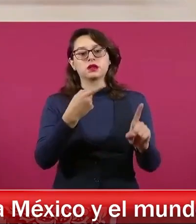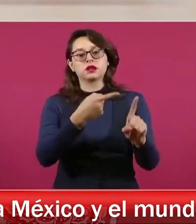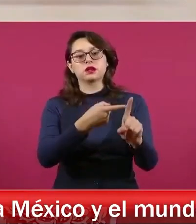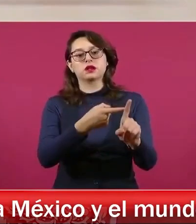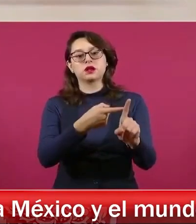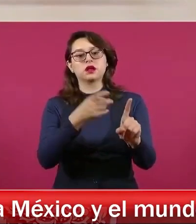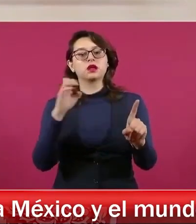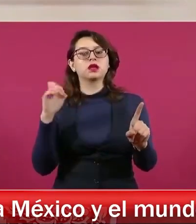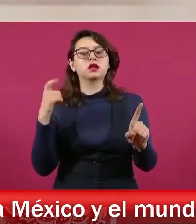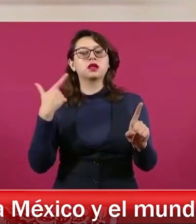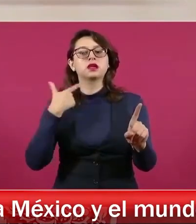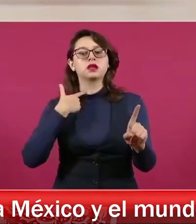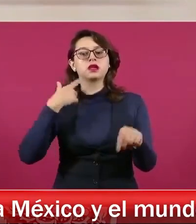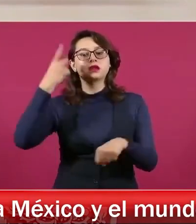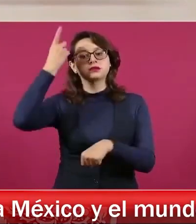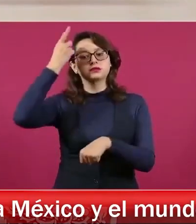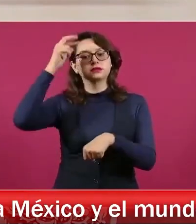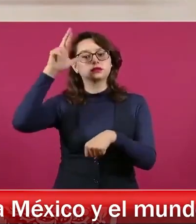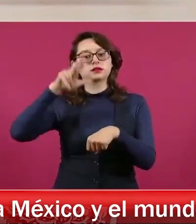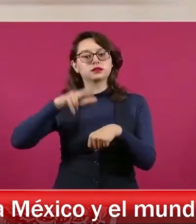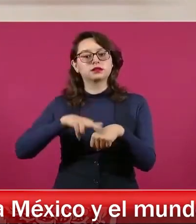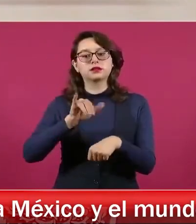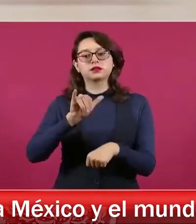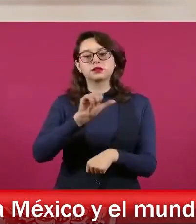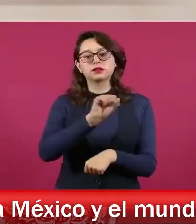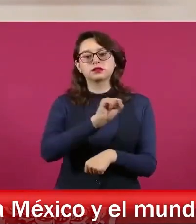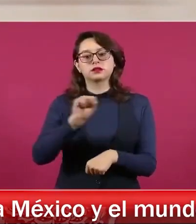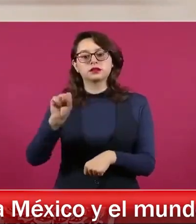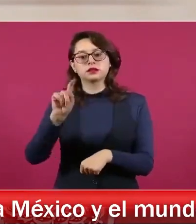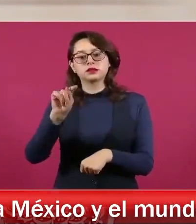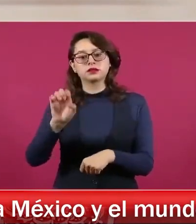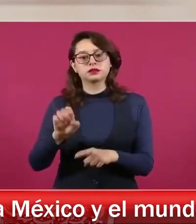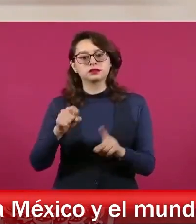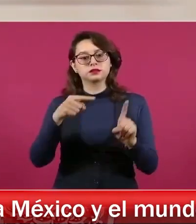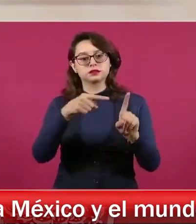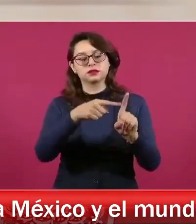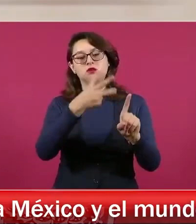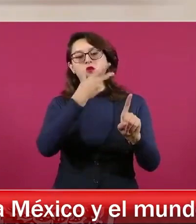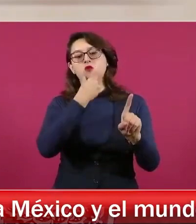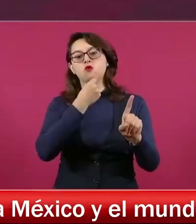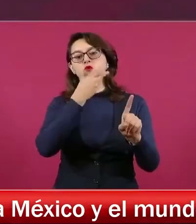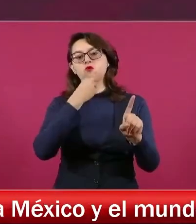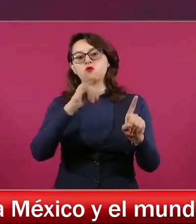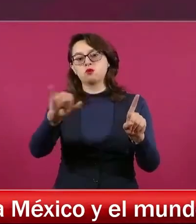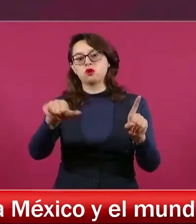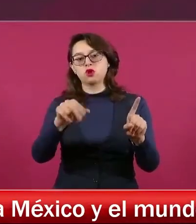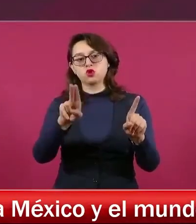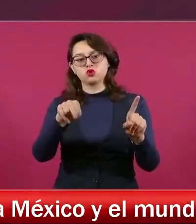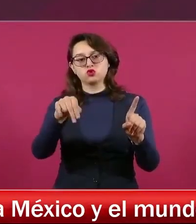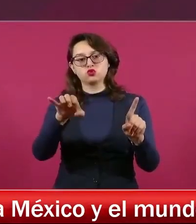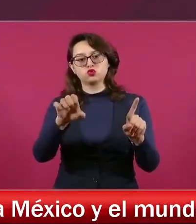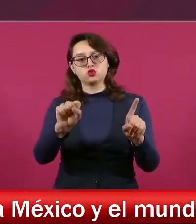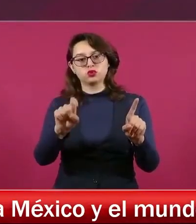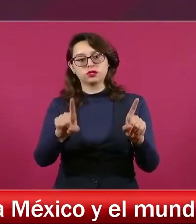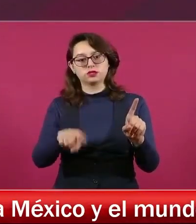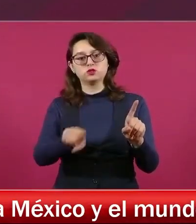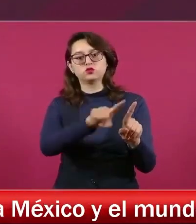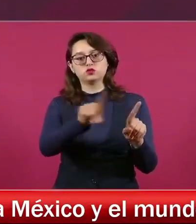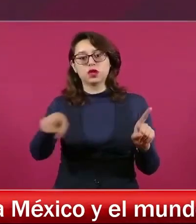el ex director del ISSSTE yunes sí se acuerdan pues